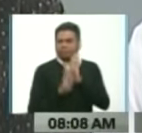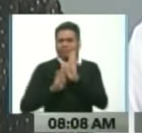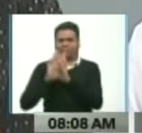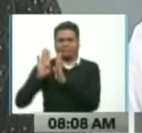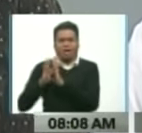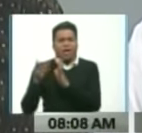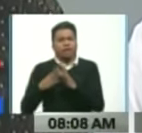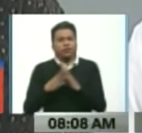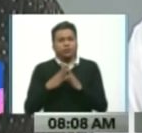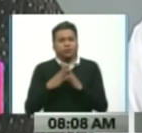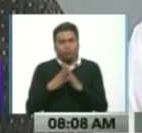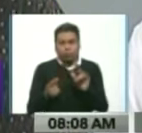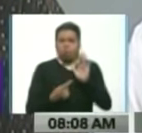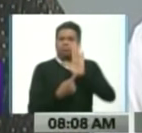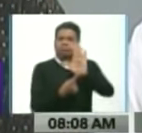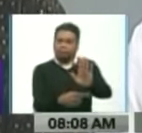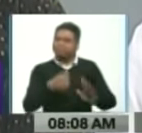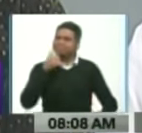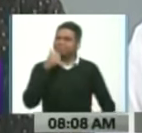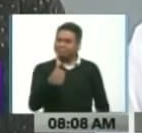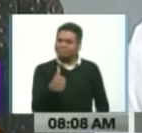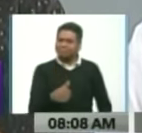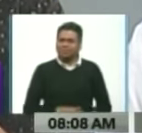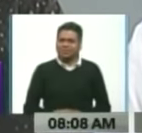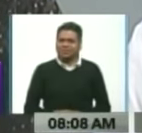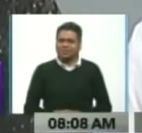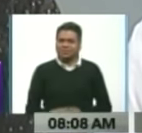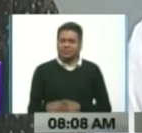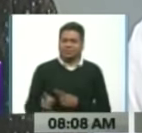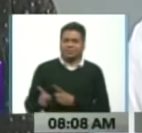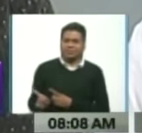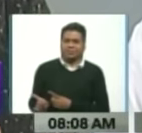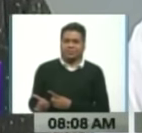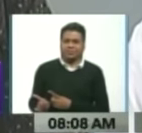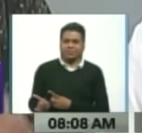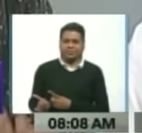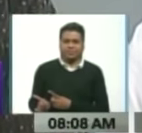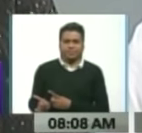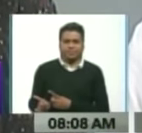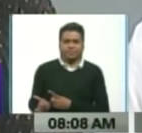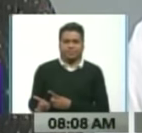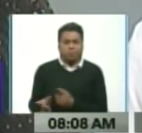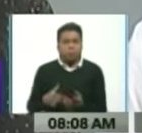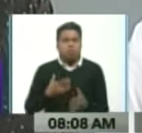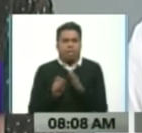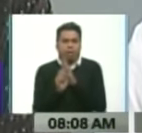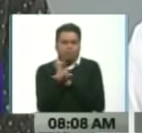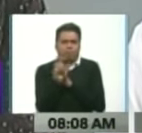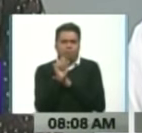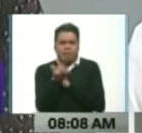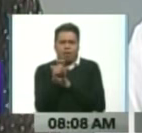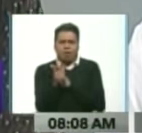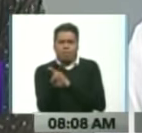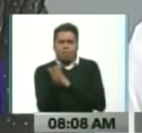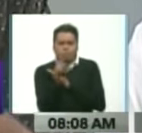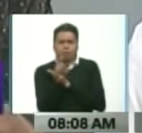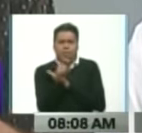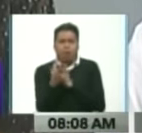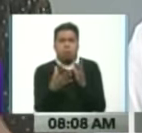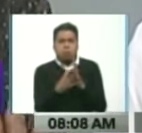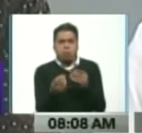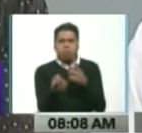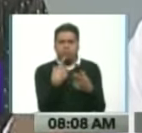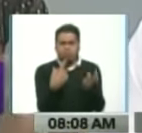empresas, se pueden desarrollar este tipo de contenidos. Y pues ahí constantemente estamos publicando fotografías de nosotros haciendo el videojuego